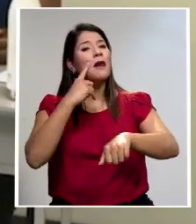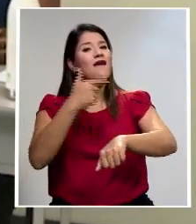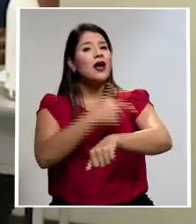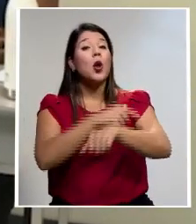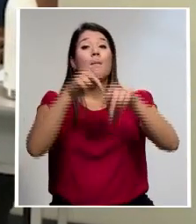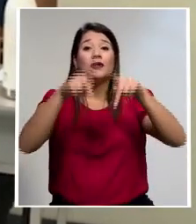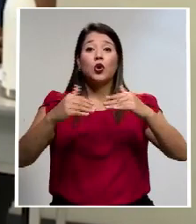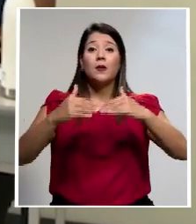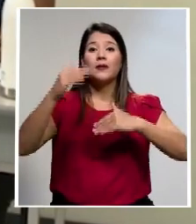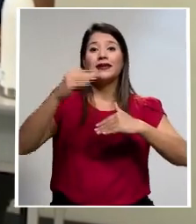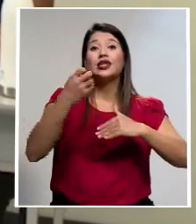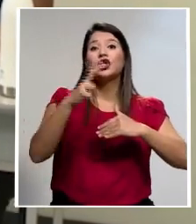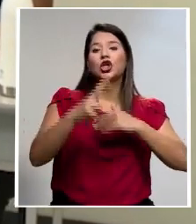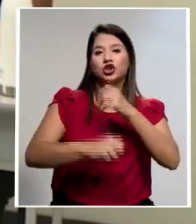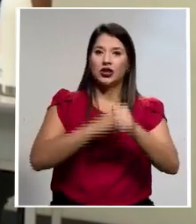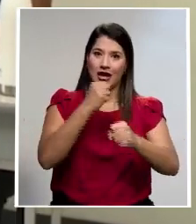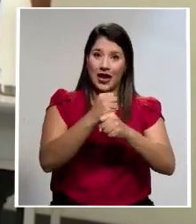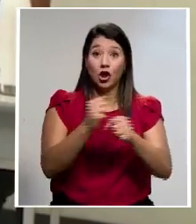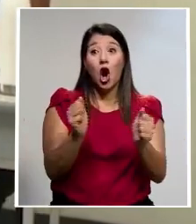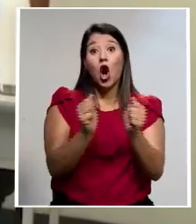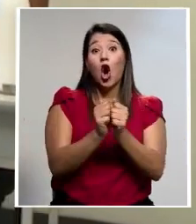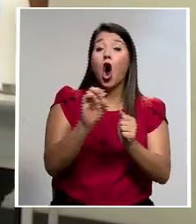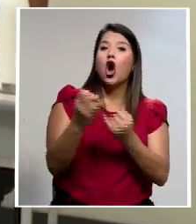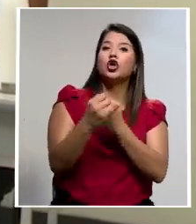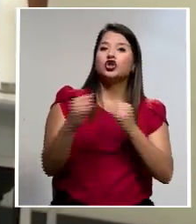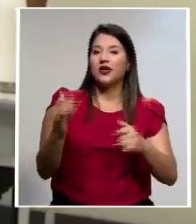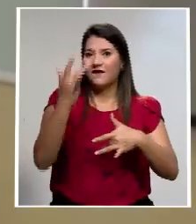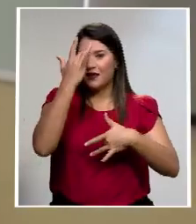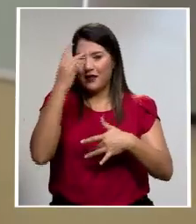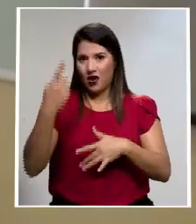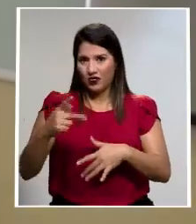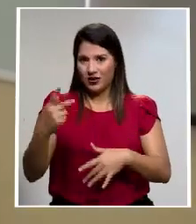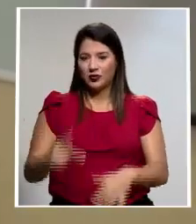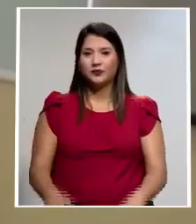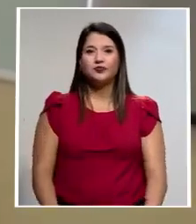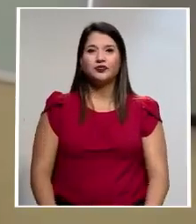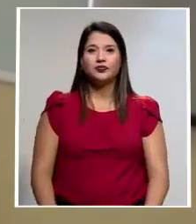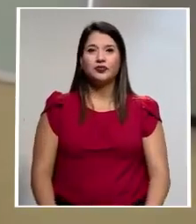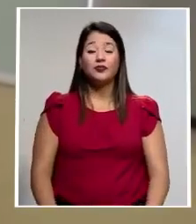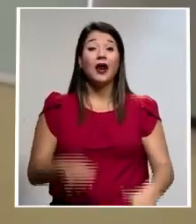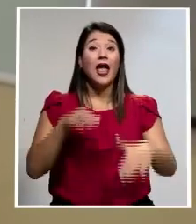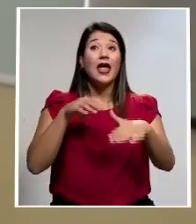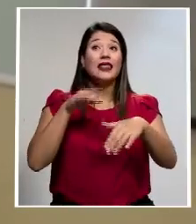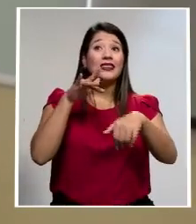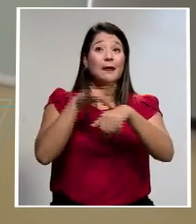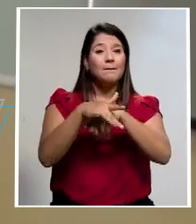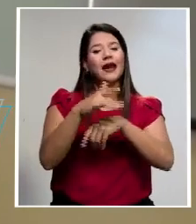personas mayores de 12 años con o sin factor de riesgo. En la mañana se tenían